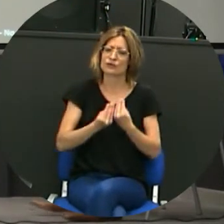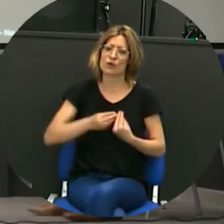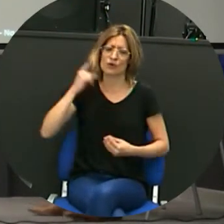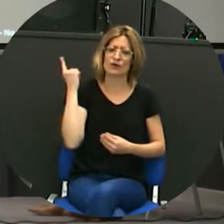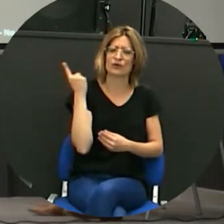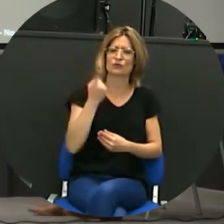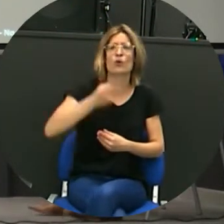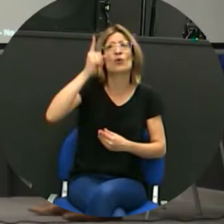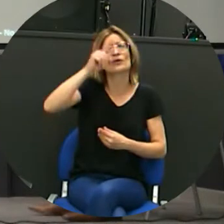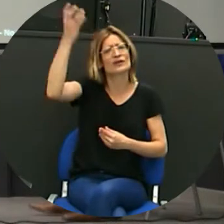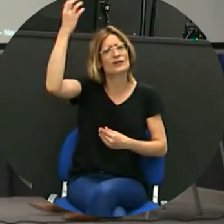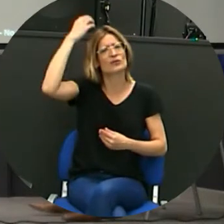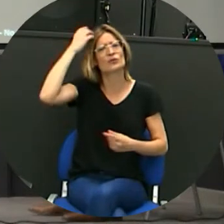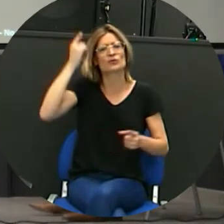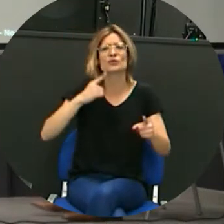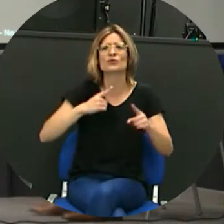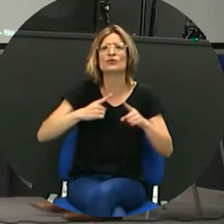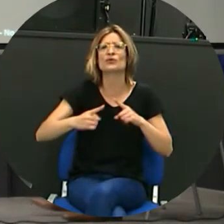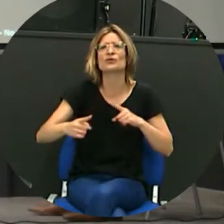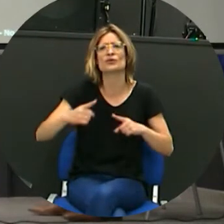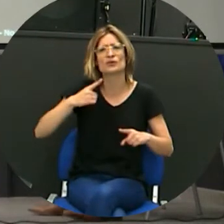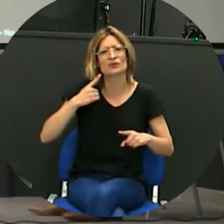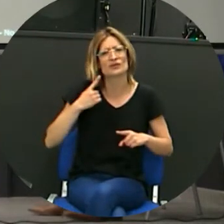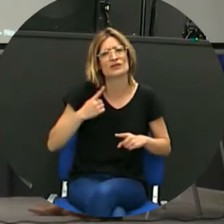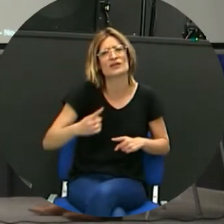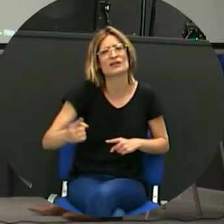majestad, reinas con